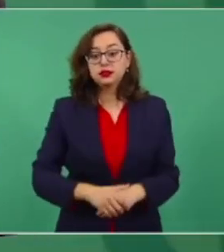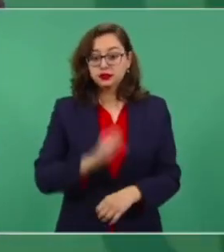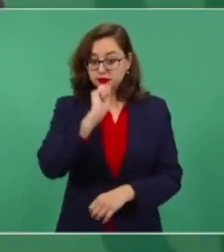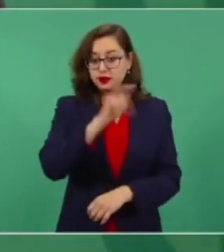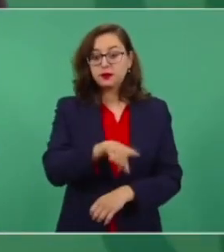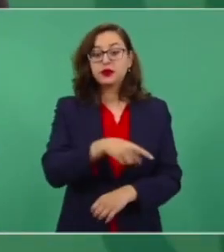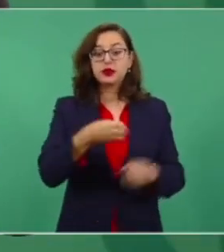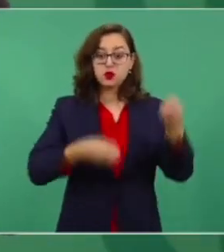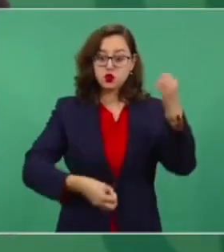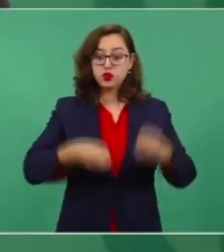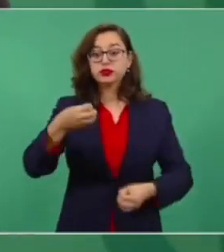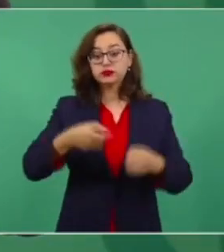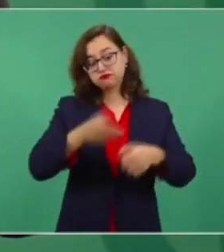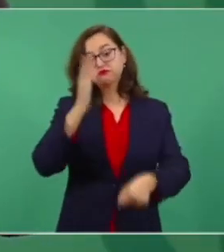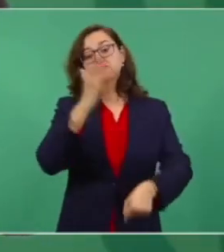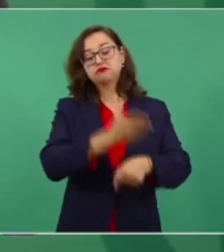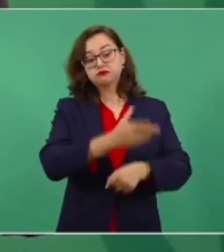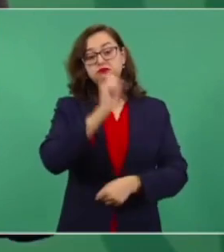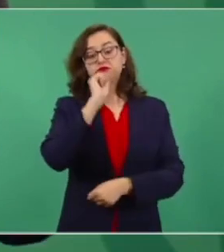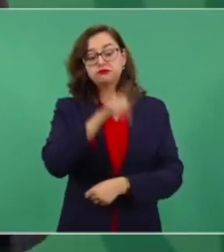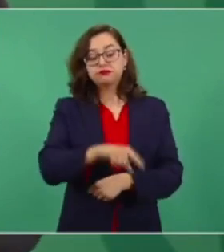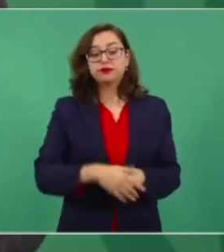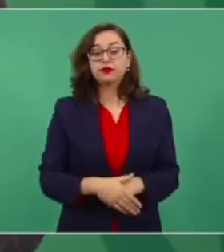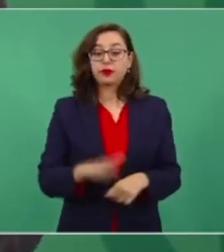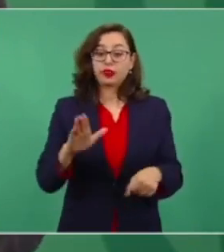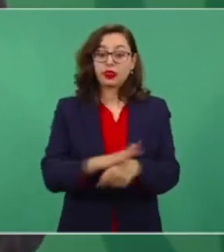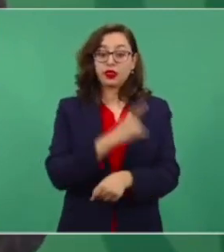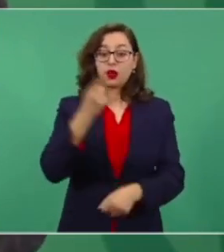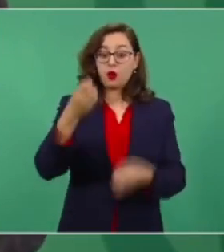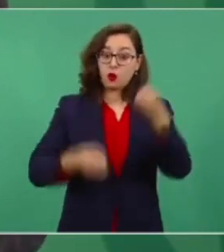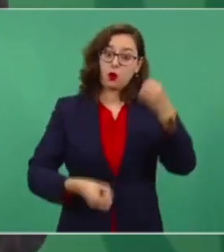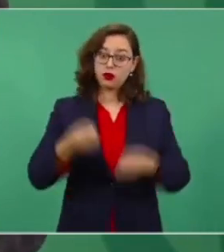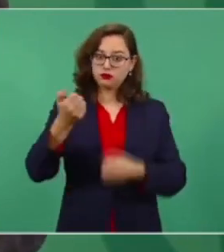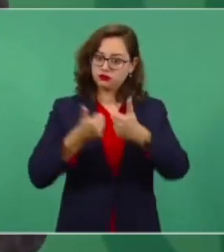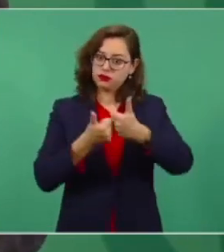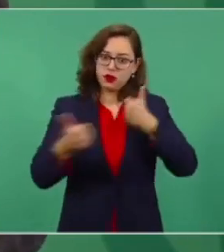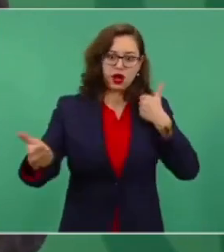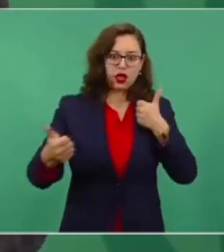porque los jueces tienen que actuar con autonomía.